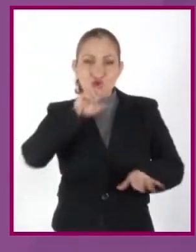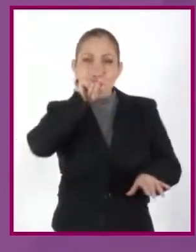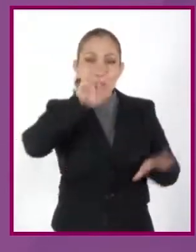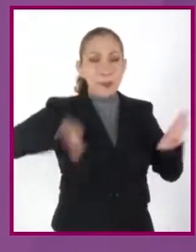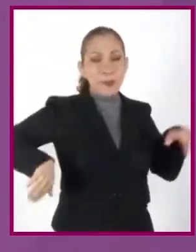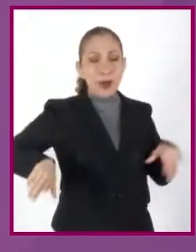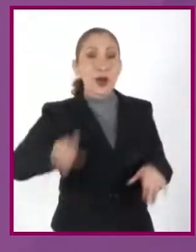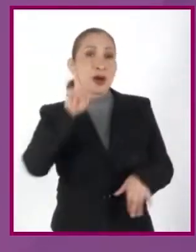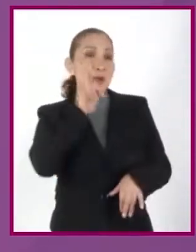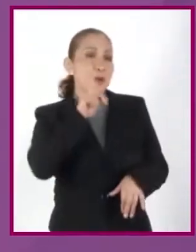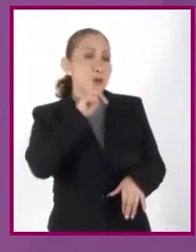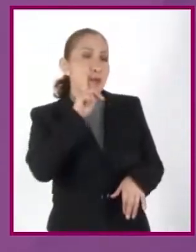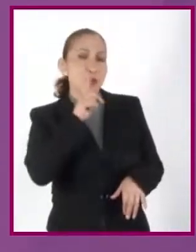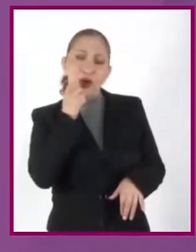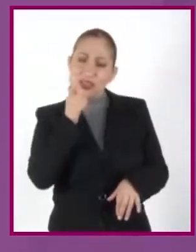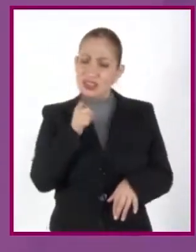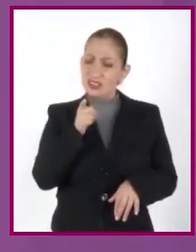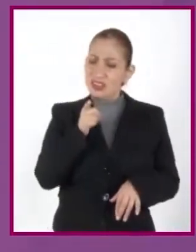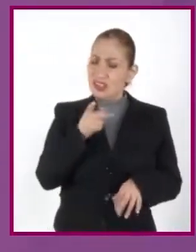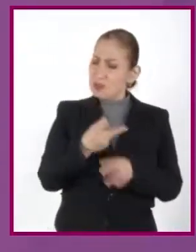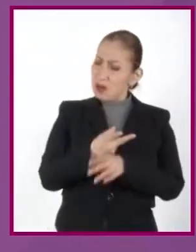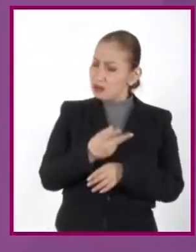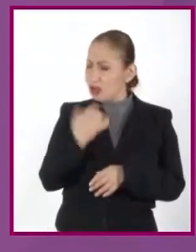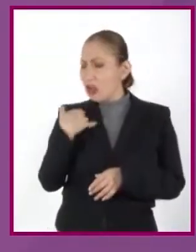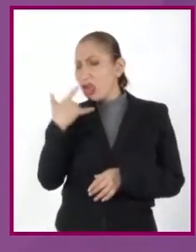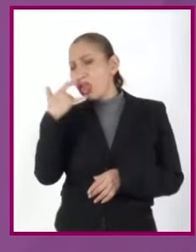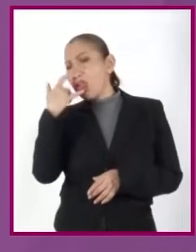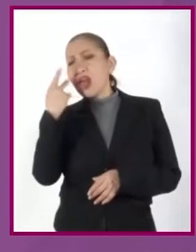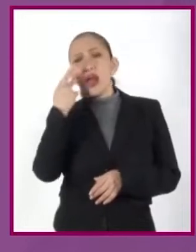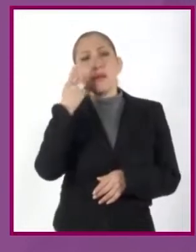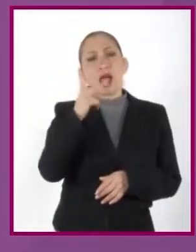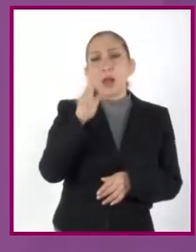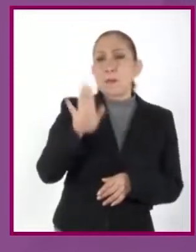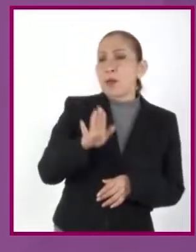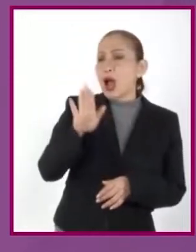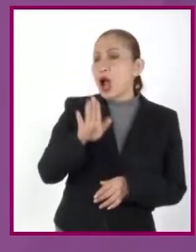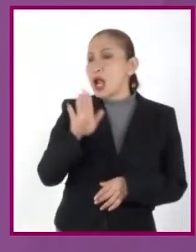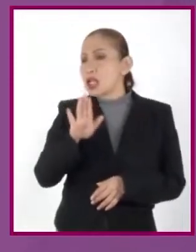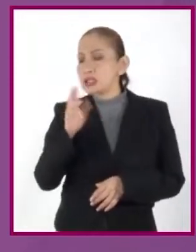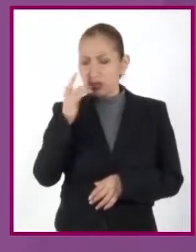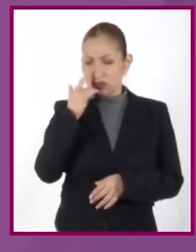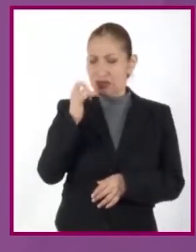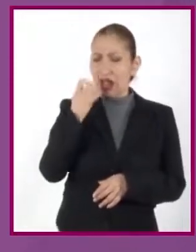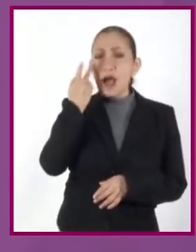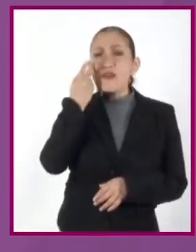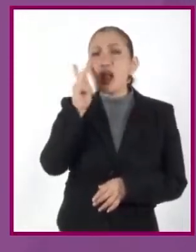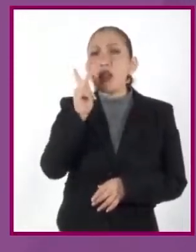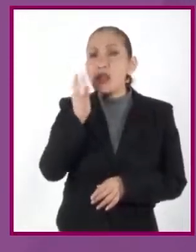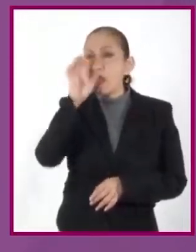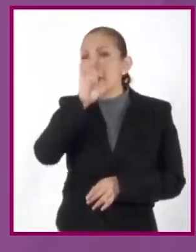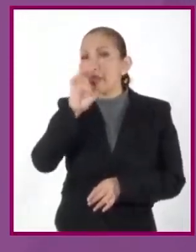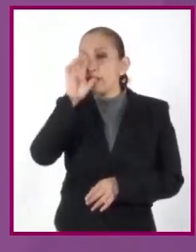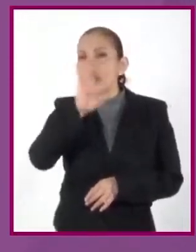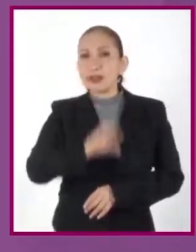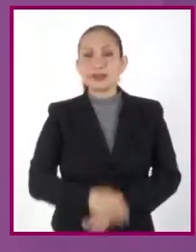Y la muchacha dice, pues ¿qué habrá por ahí? Parece que se me figura, dice, voy a ver.